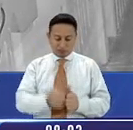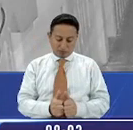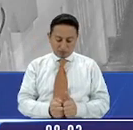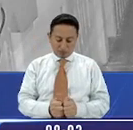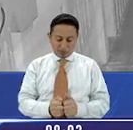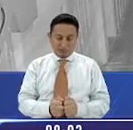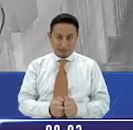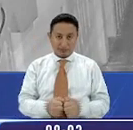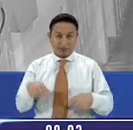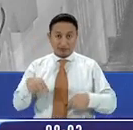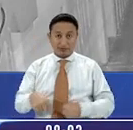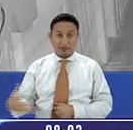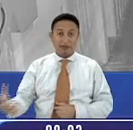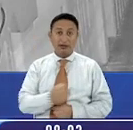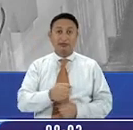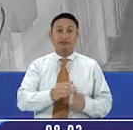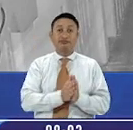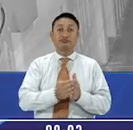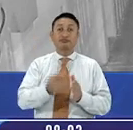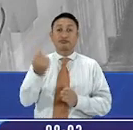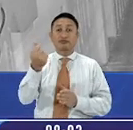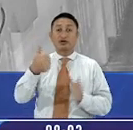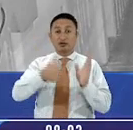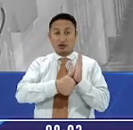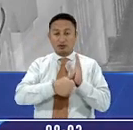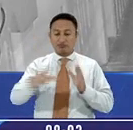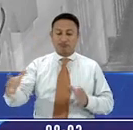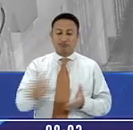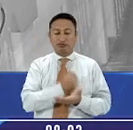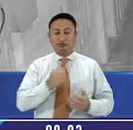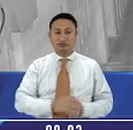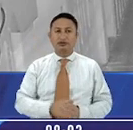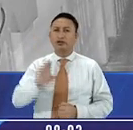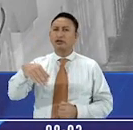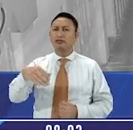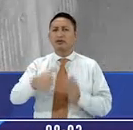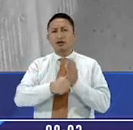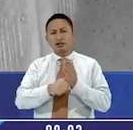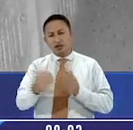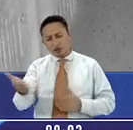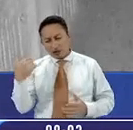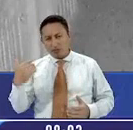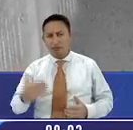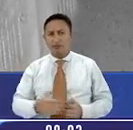Le arrebataron además sus documentos personales. Ella pide que se los devuelvan.